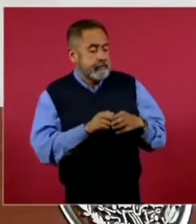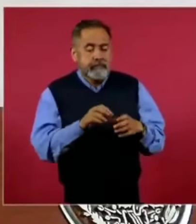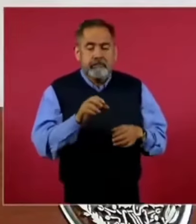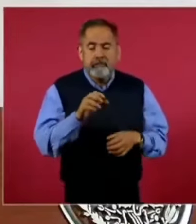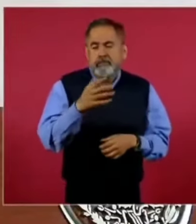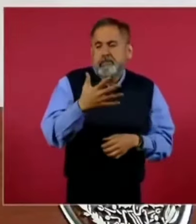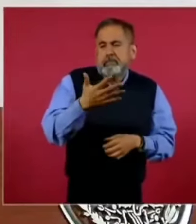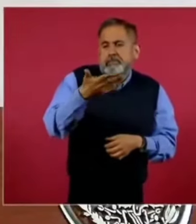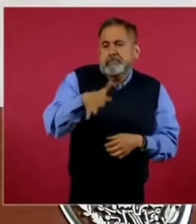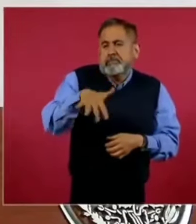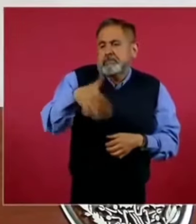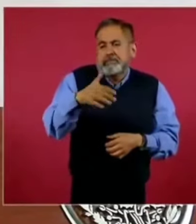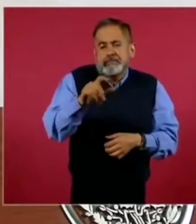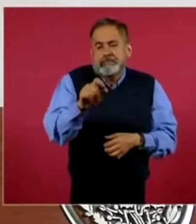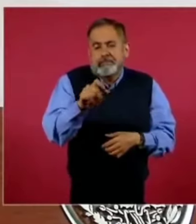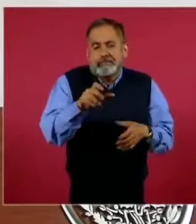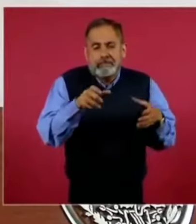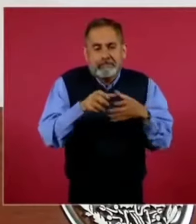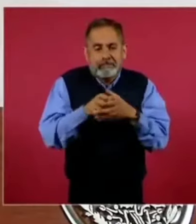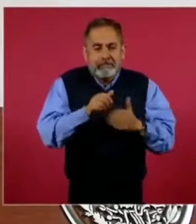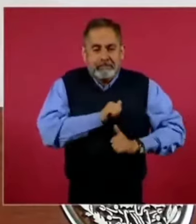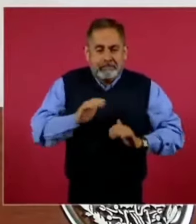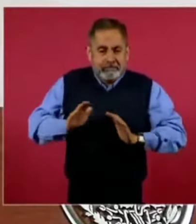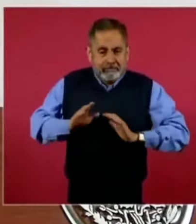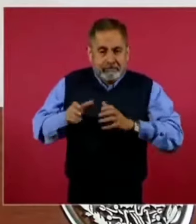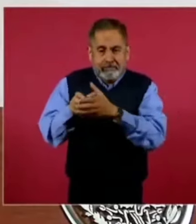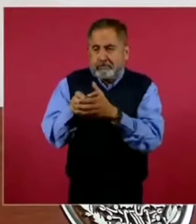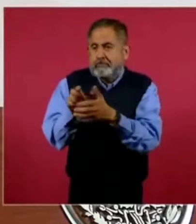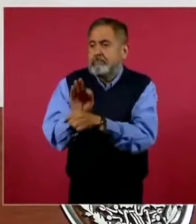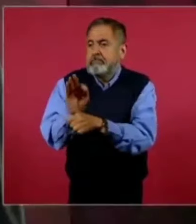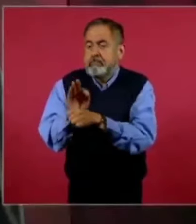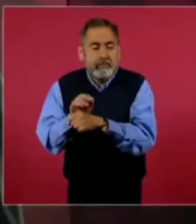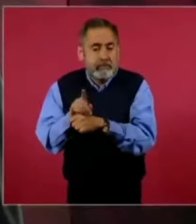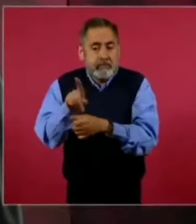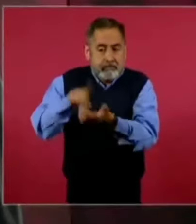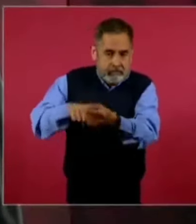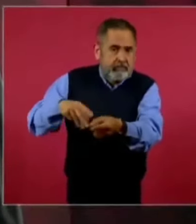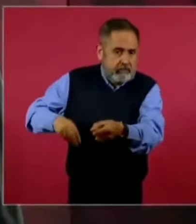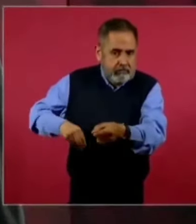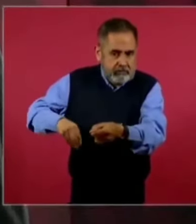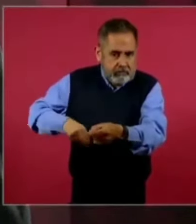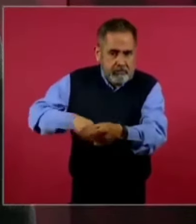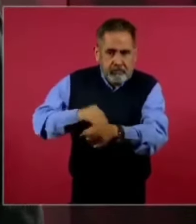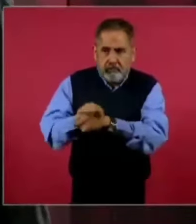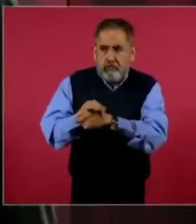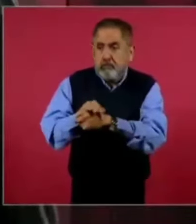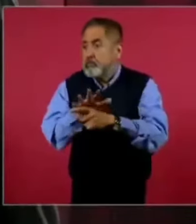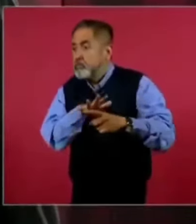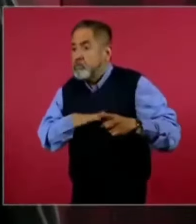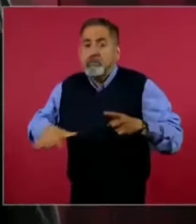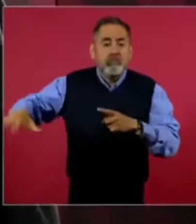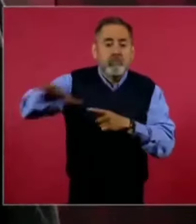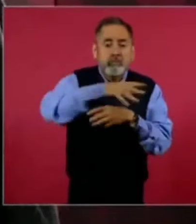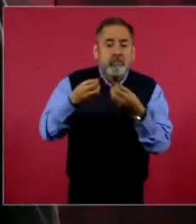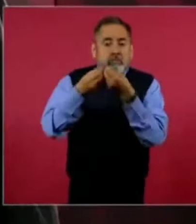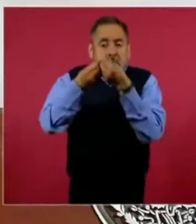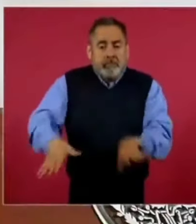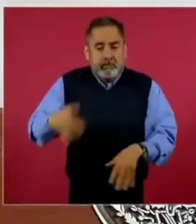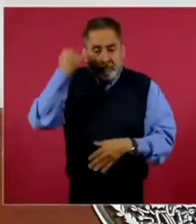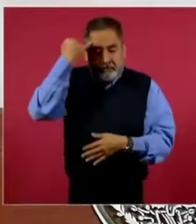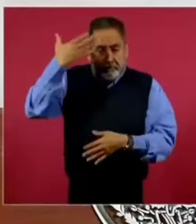20 elementos del Ejército que resulten culpables, se afecte toda una institución,